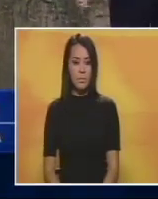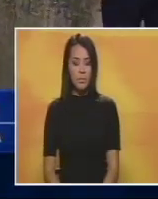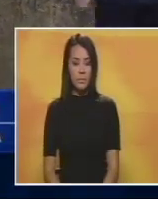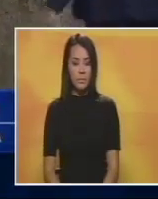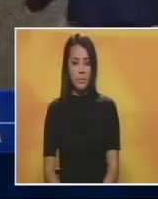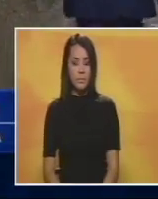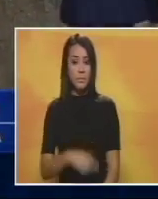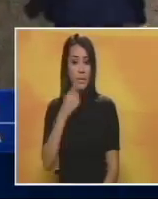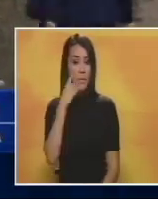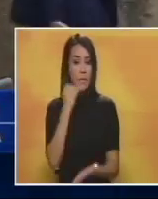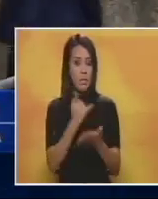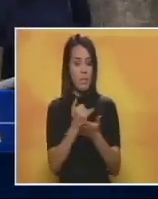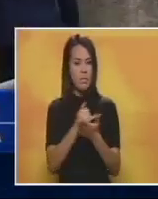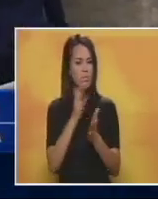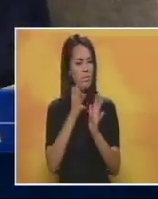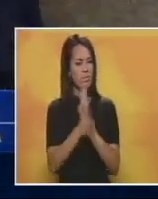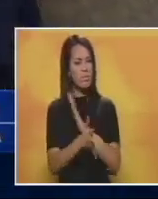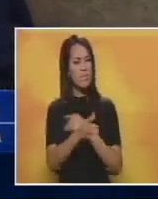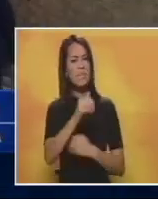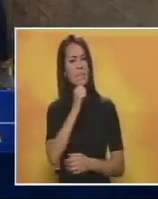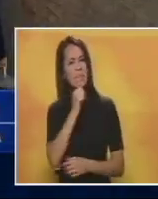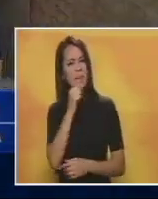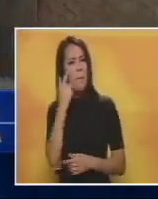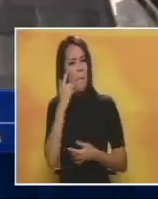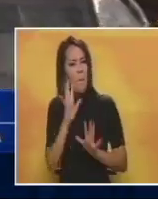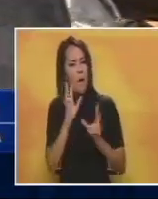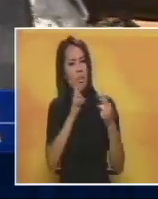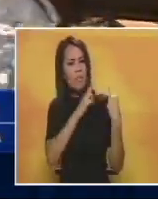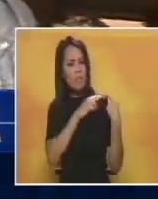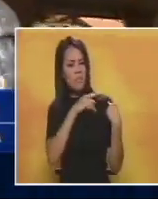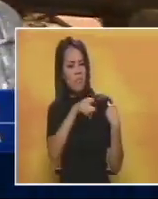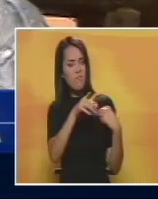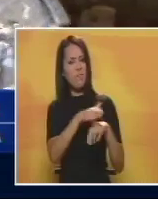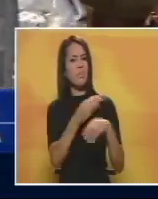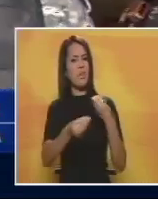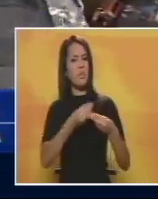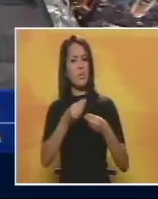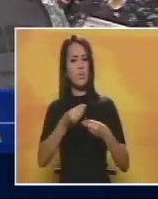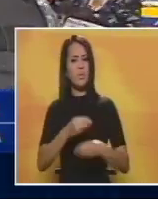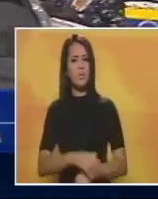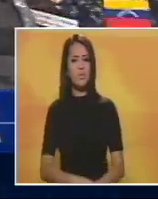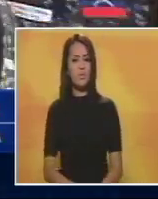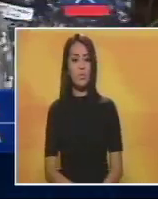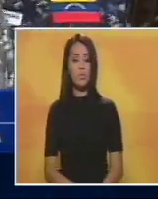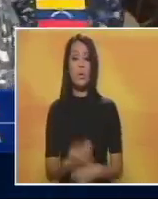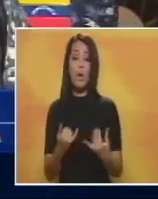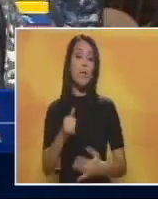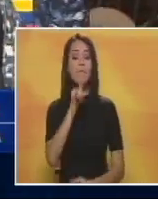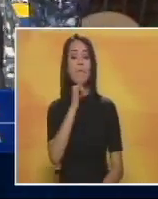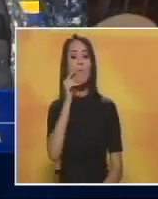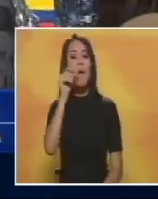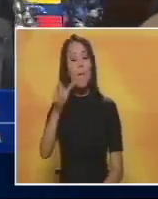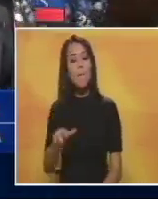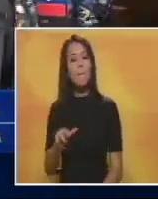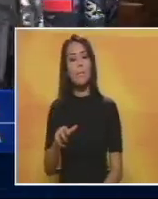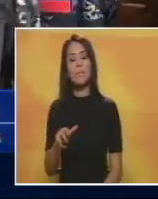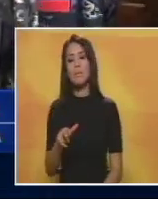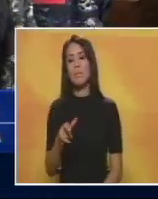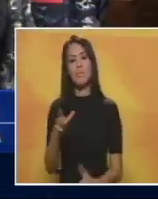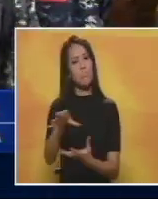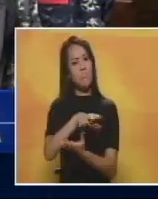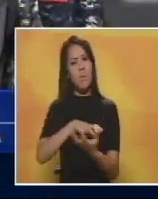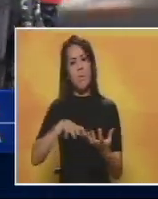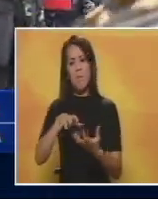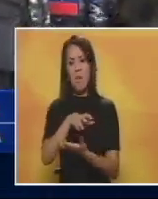escena y también identificando quiénes pudieran ser los responsables de este delito. Señalan que ya que el señor no tenía problemas